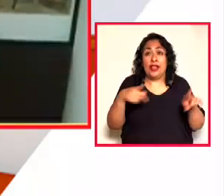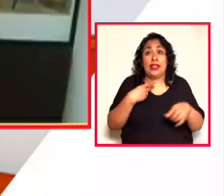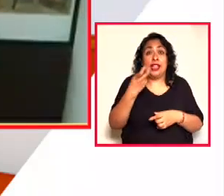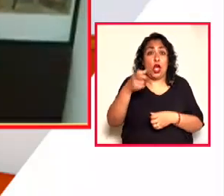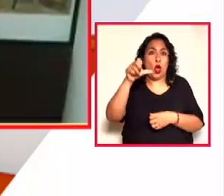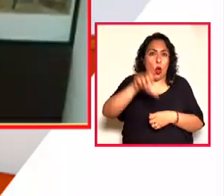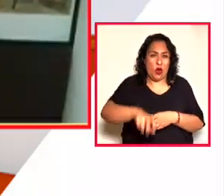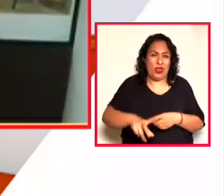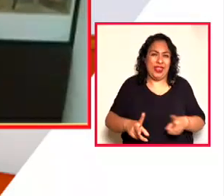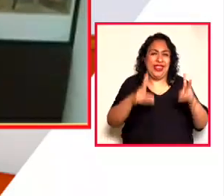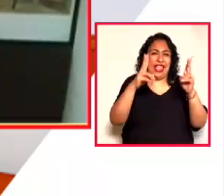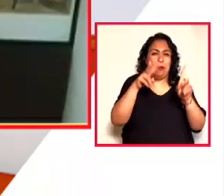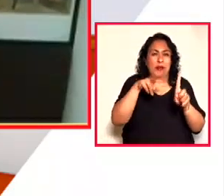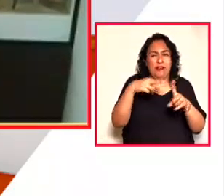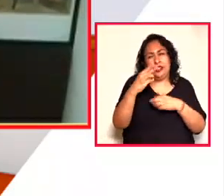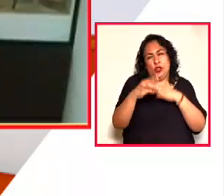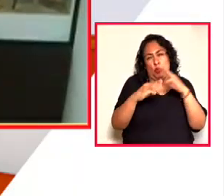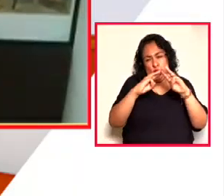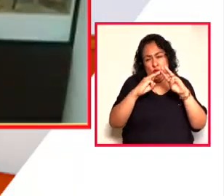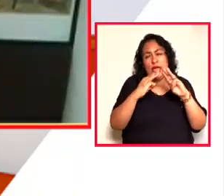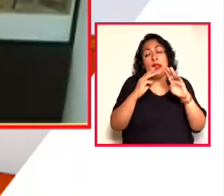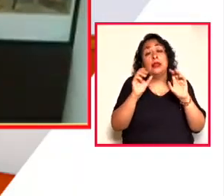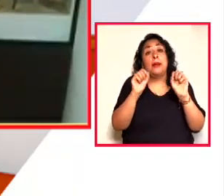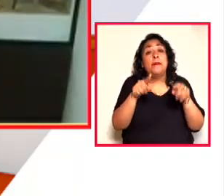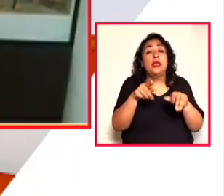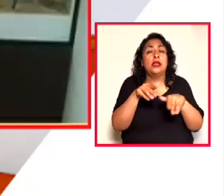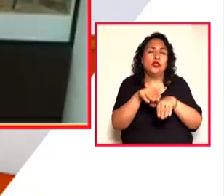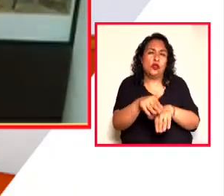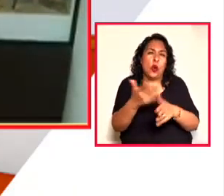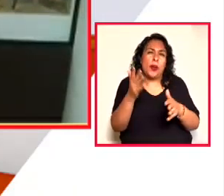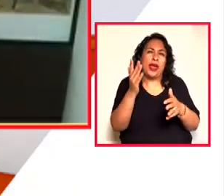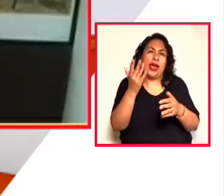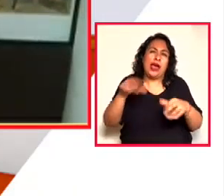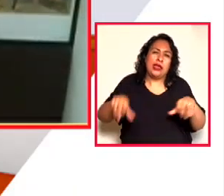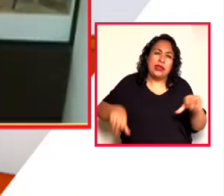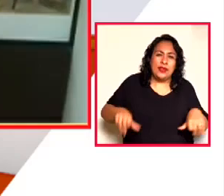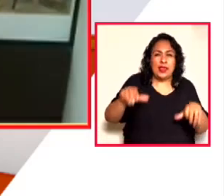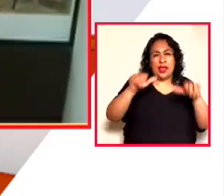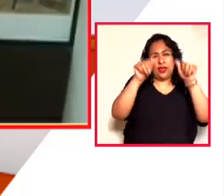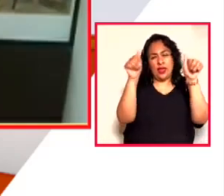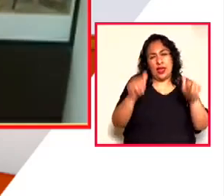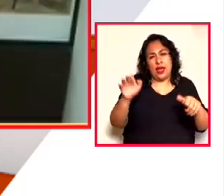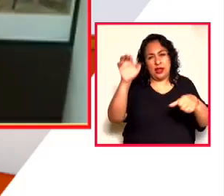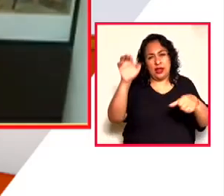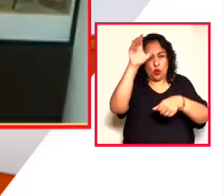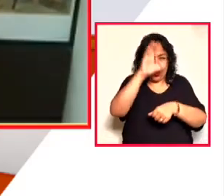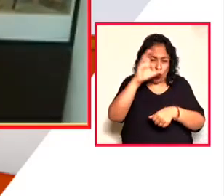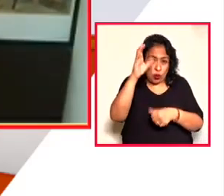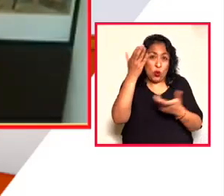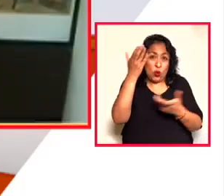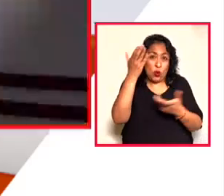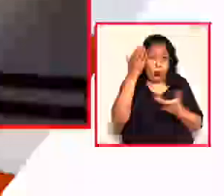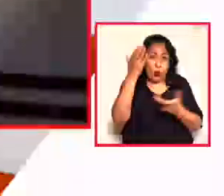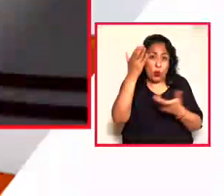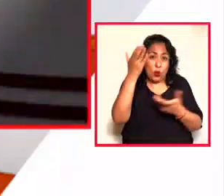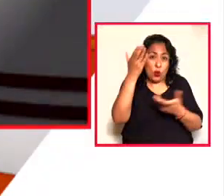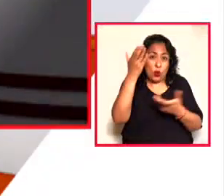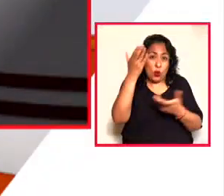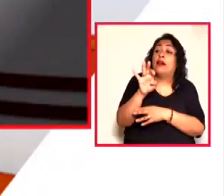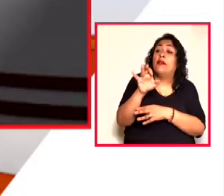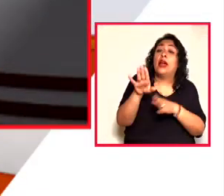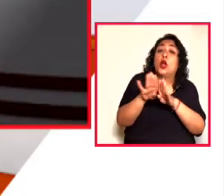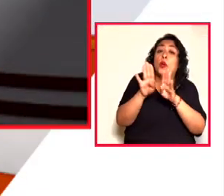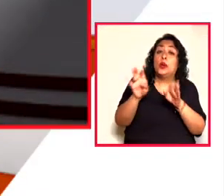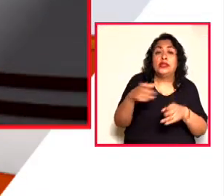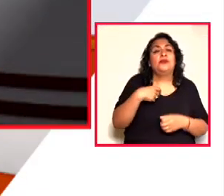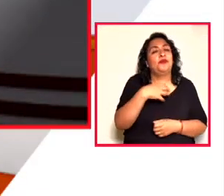Visión Global, además, claro, de todo lo que tiene que ver con actividades artísticas y culturales y cine. Rafael, ¿cómo estás? Muy